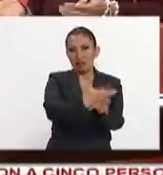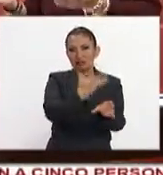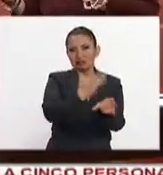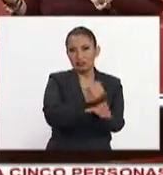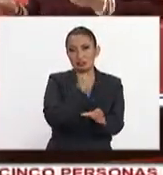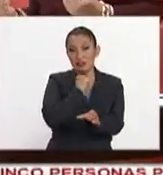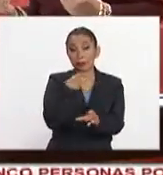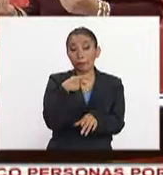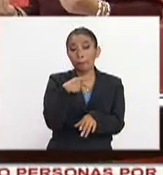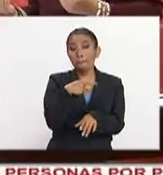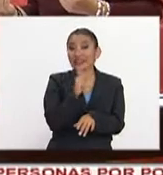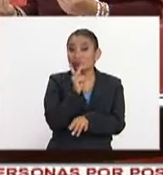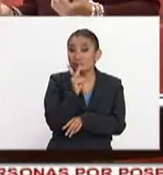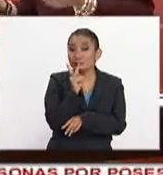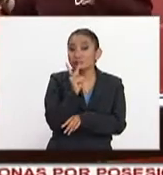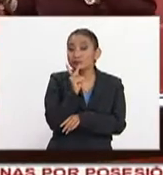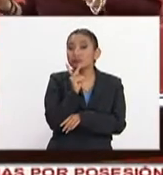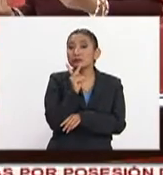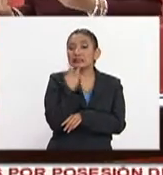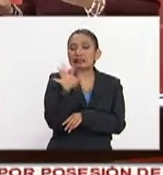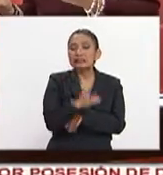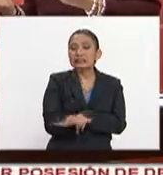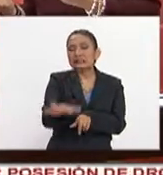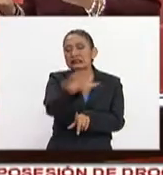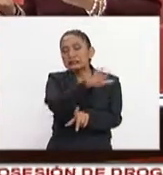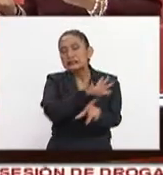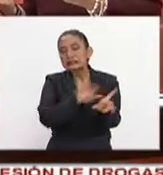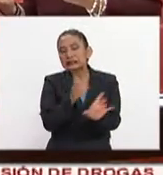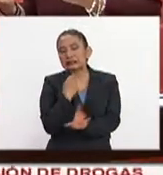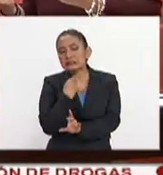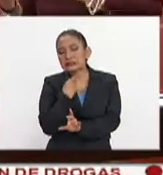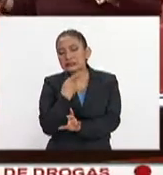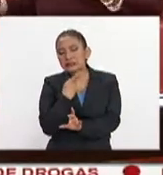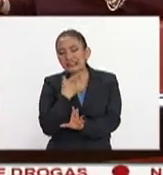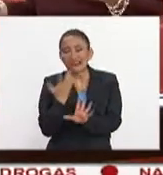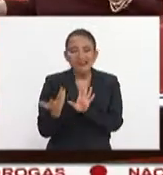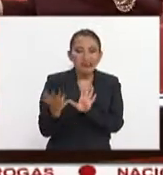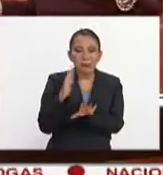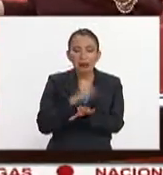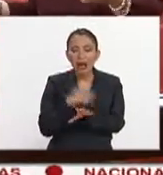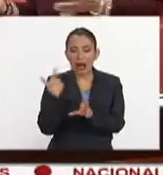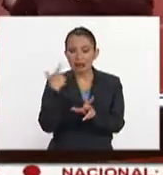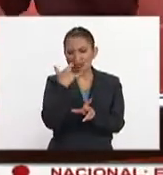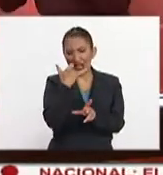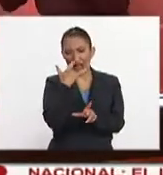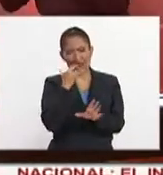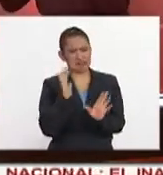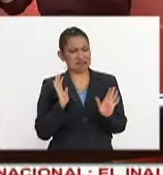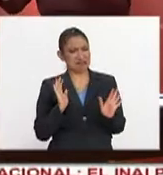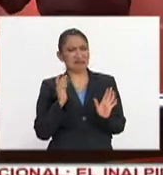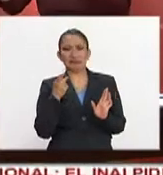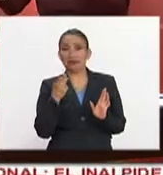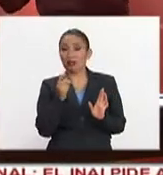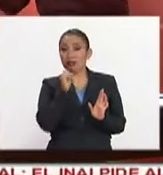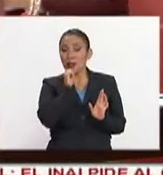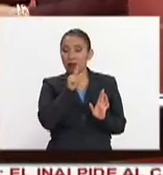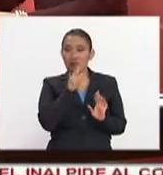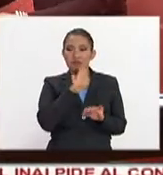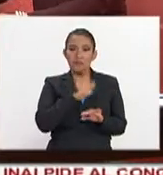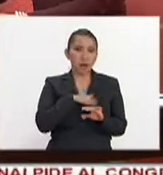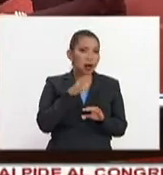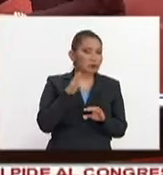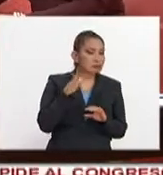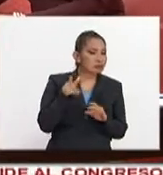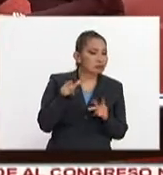Unidos. Sin embargo, el clima político pues está cada vez más enrarecido, pero a la vez cada vez